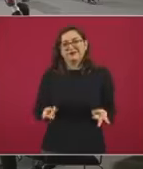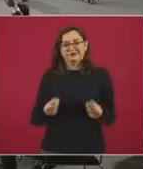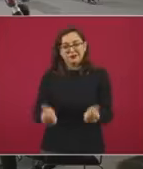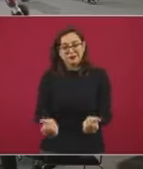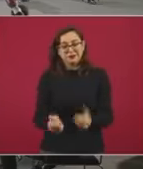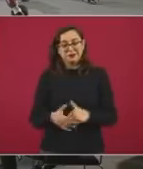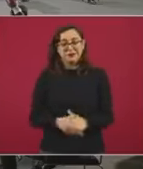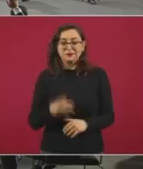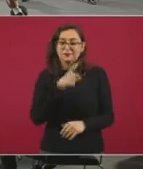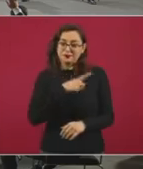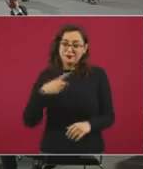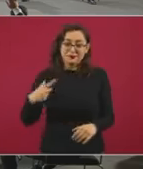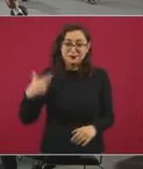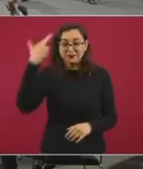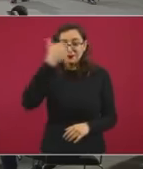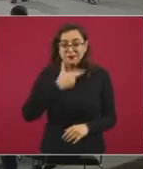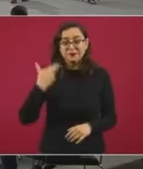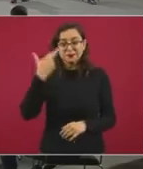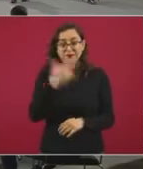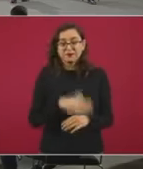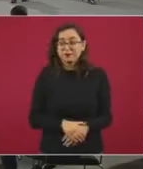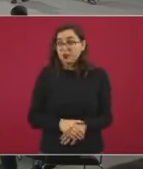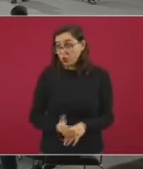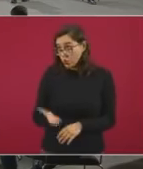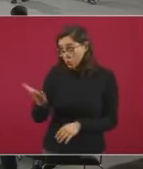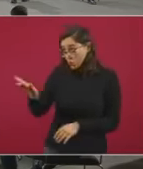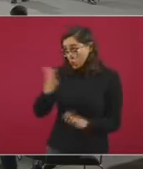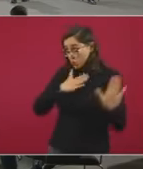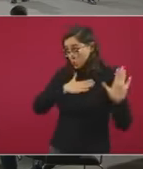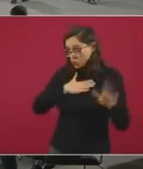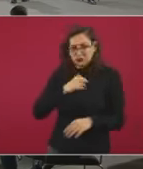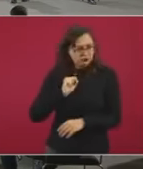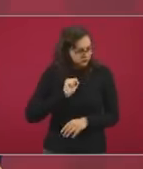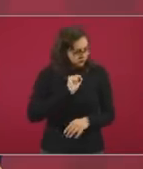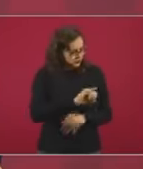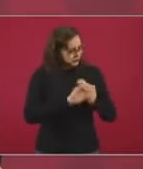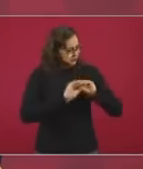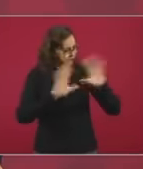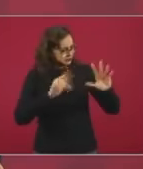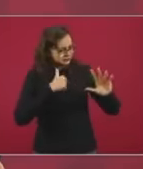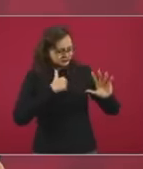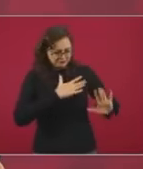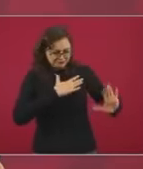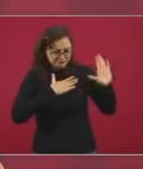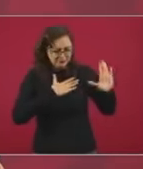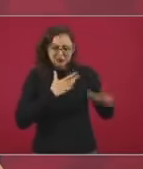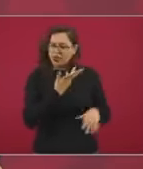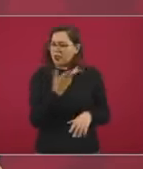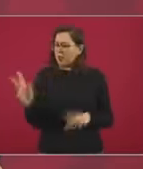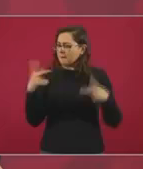Es un compromiso en que la Comisión... Es un compromiso apoyar a todos los afectados,